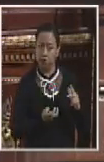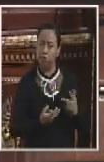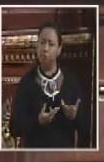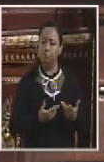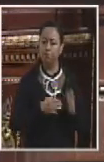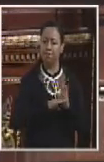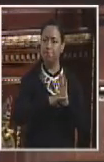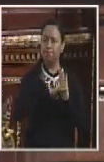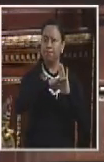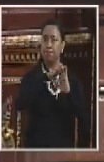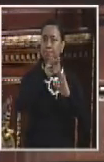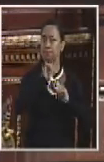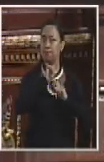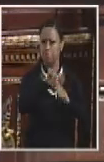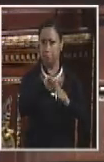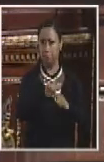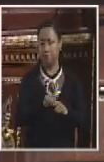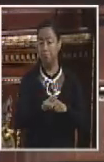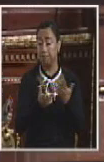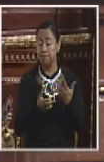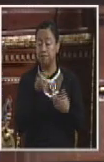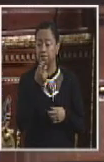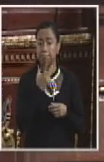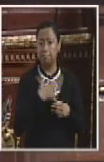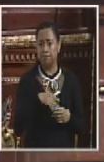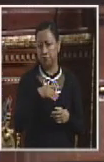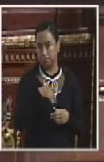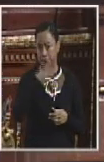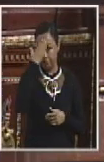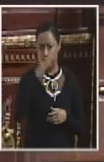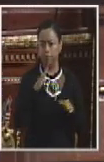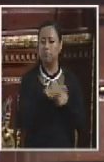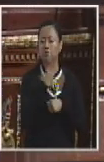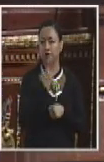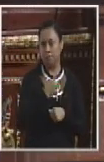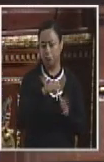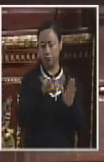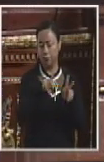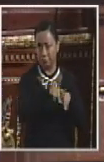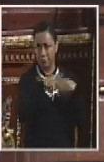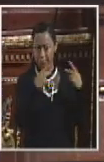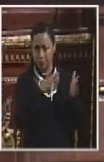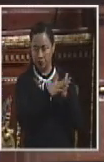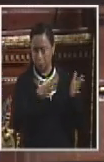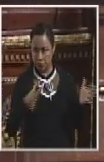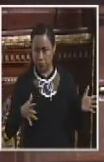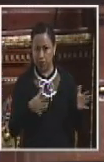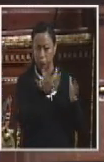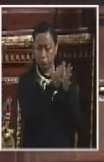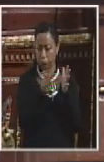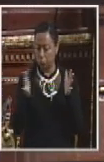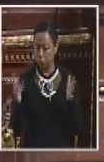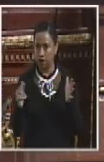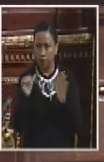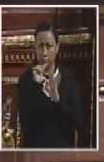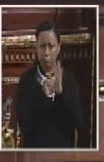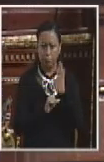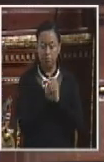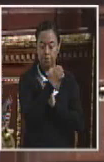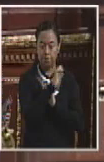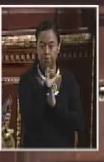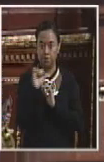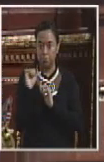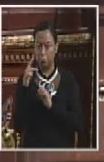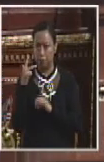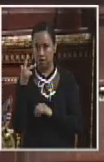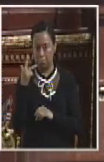incrementándose. De acuerdo con el índice GLAC, el financiero, en los periodos comprendidos entre los meses de enero y octubre de